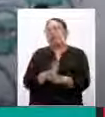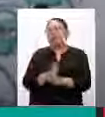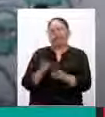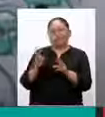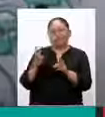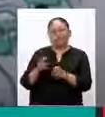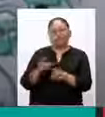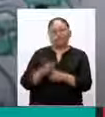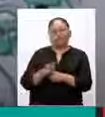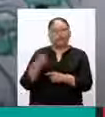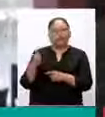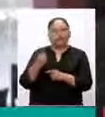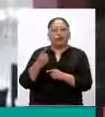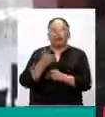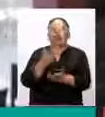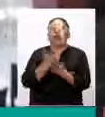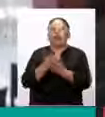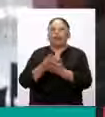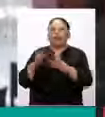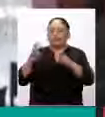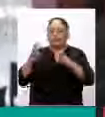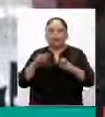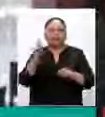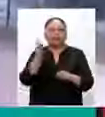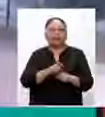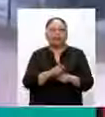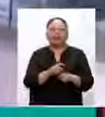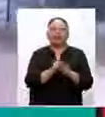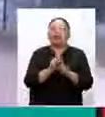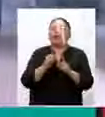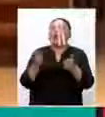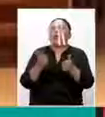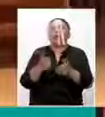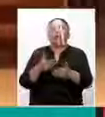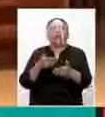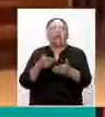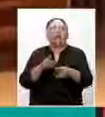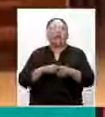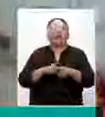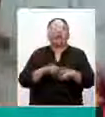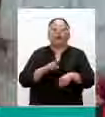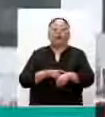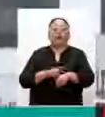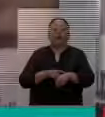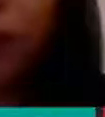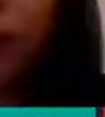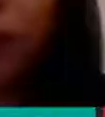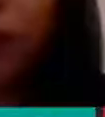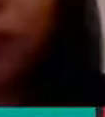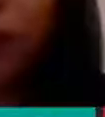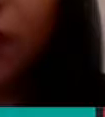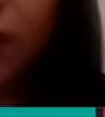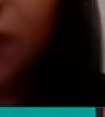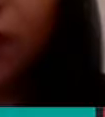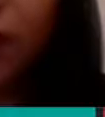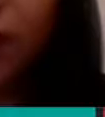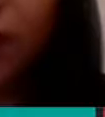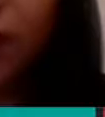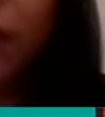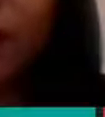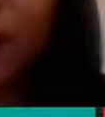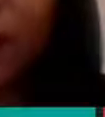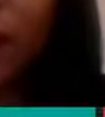constituciones dentro de los centros de salud, y eso dependerá de la cercanía o lejanía de estos. Bien, defensora, muchísimas gracias por